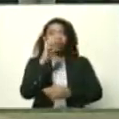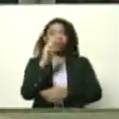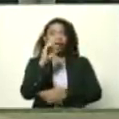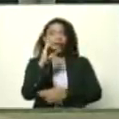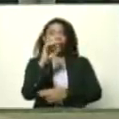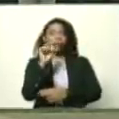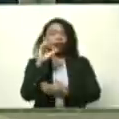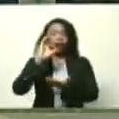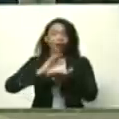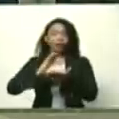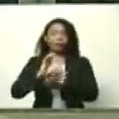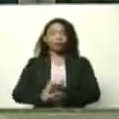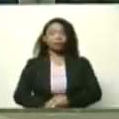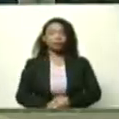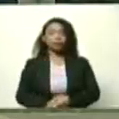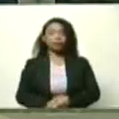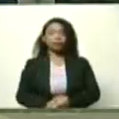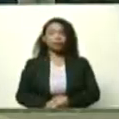Capital.